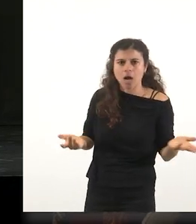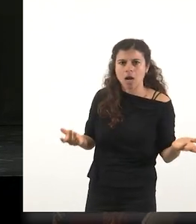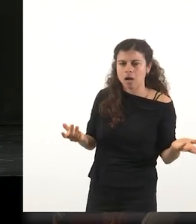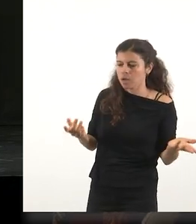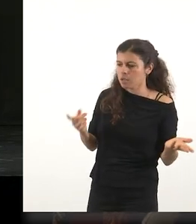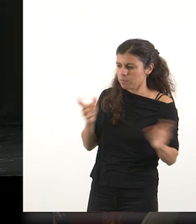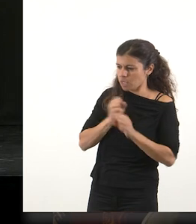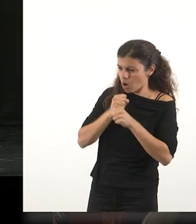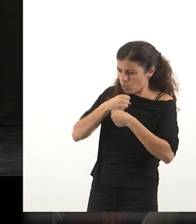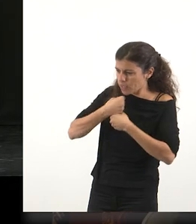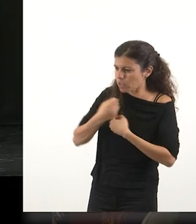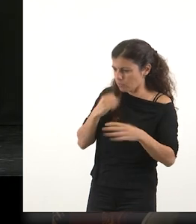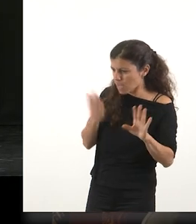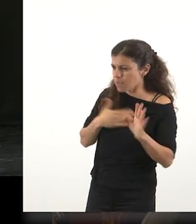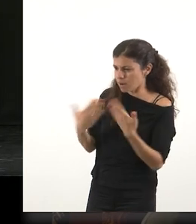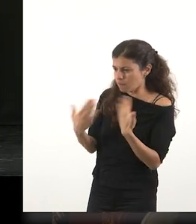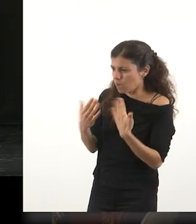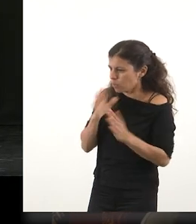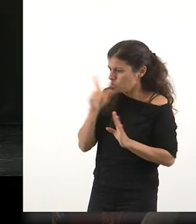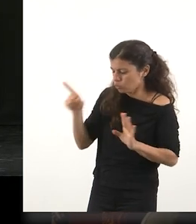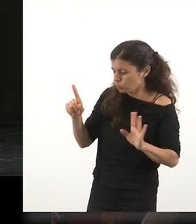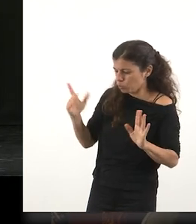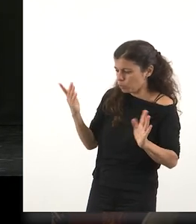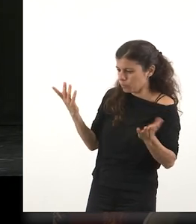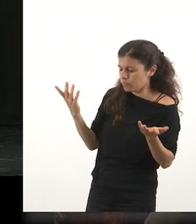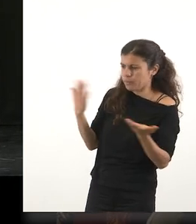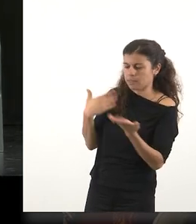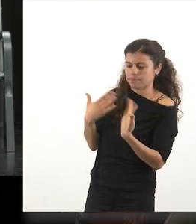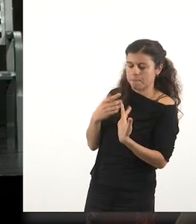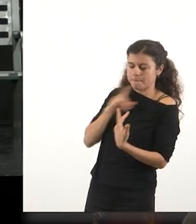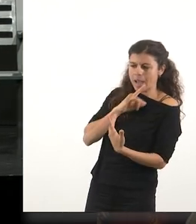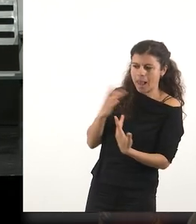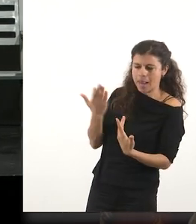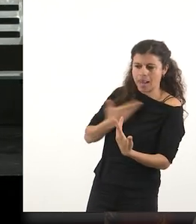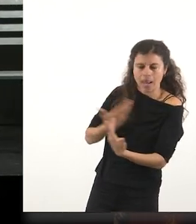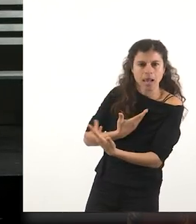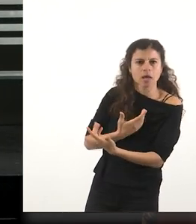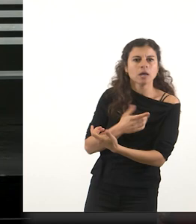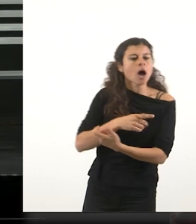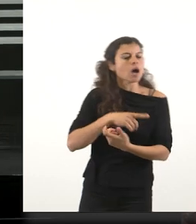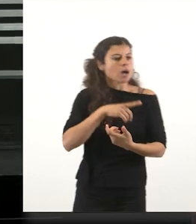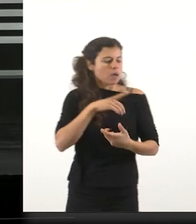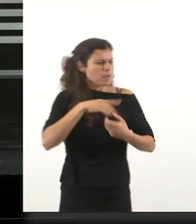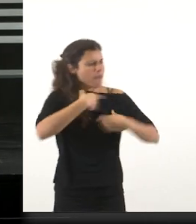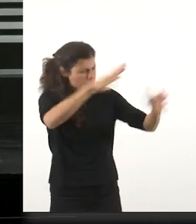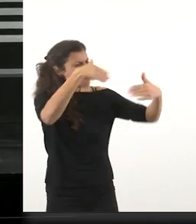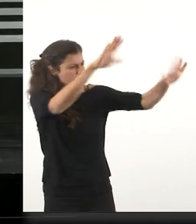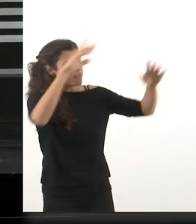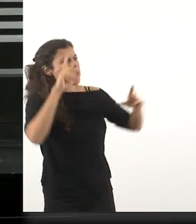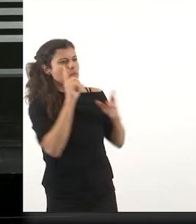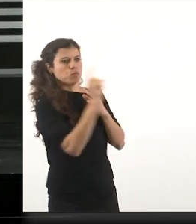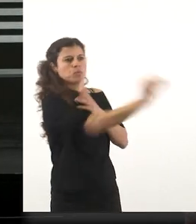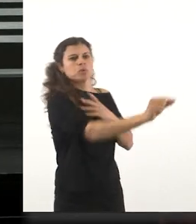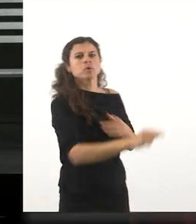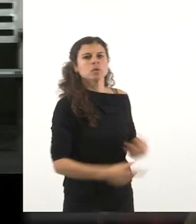estás agobiando. Mira, yo mañana siquiera hablamos porque me estás tratando fatal. Si quieres, yo te lo presenté el otro día, soy informático. Eso, vete. Vete, déjame con la palabra en la